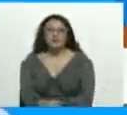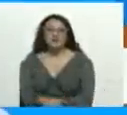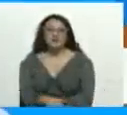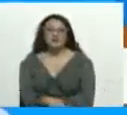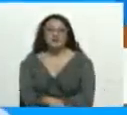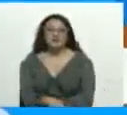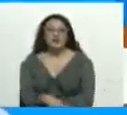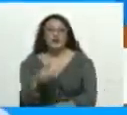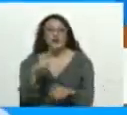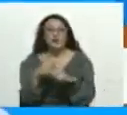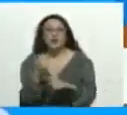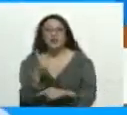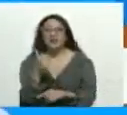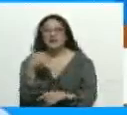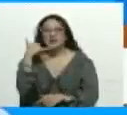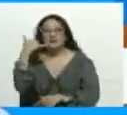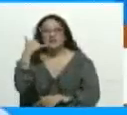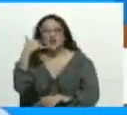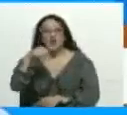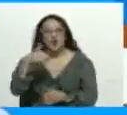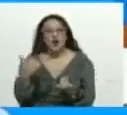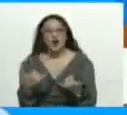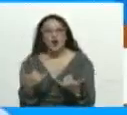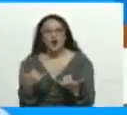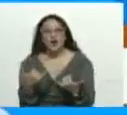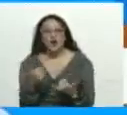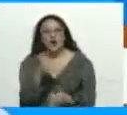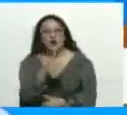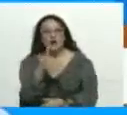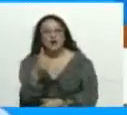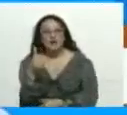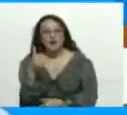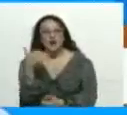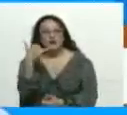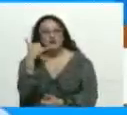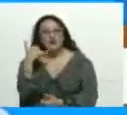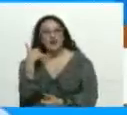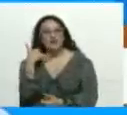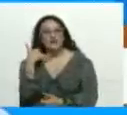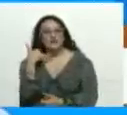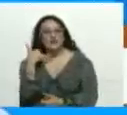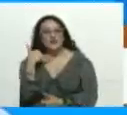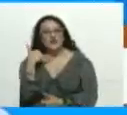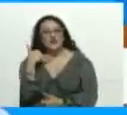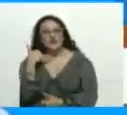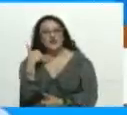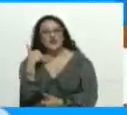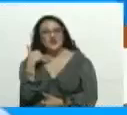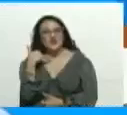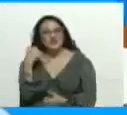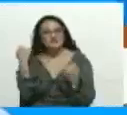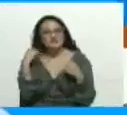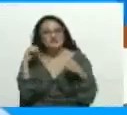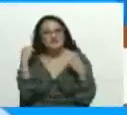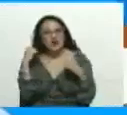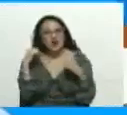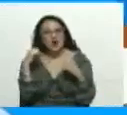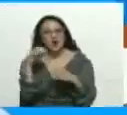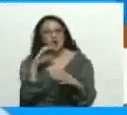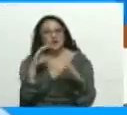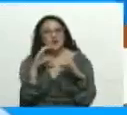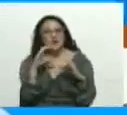el uno por diez telefónico ahora que cada cual se agarra su teléfono Qué pasaría si ahora hubieron ejercicio de comunicación así